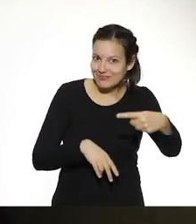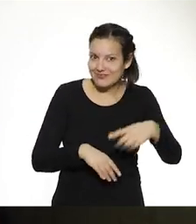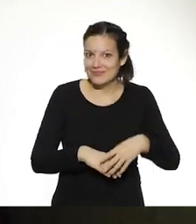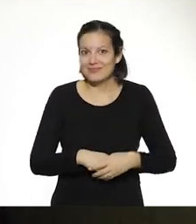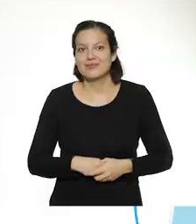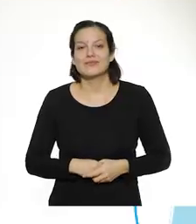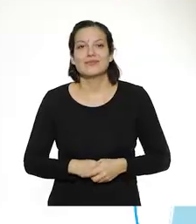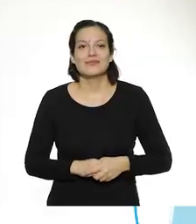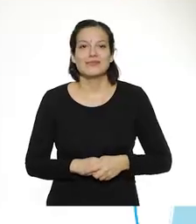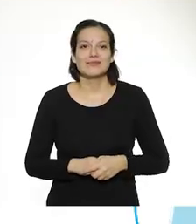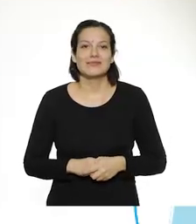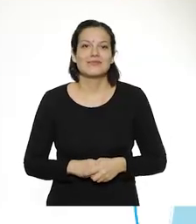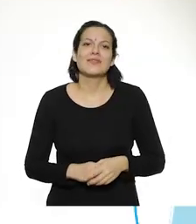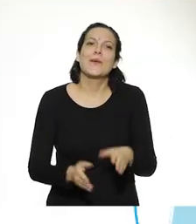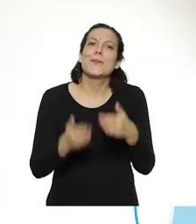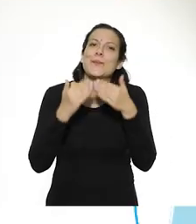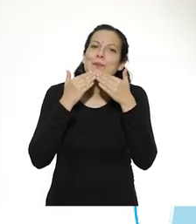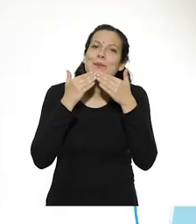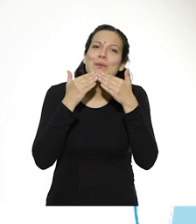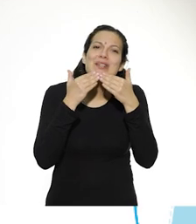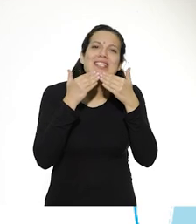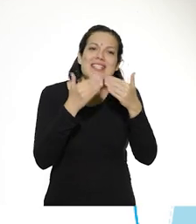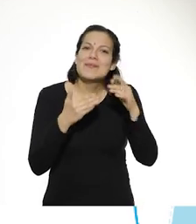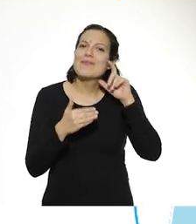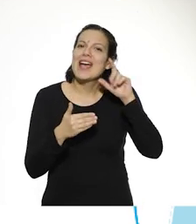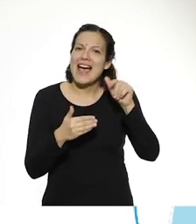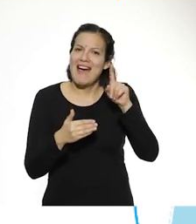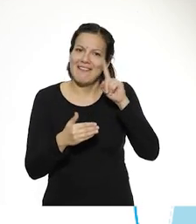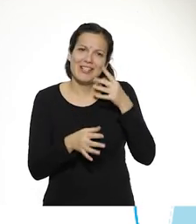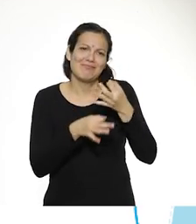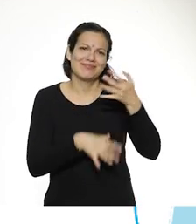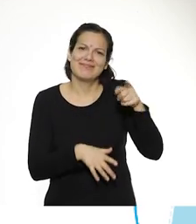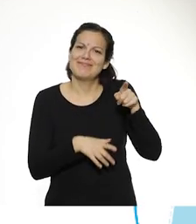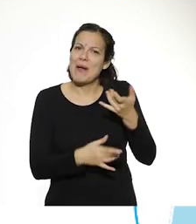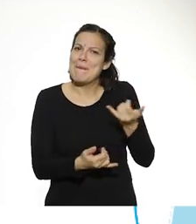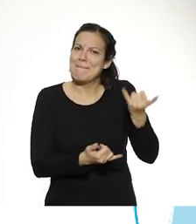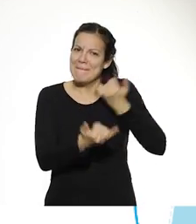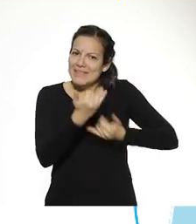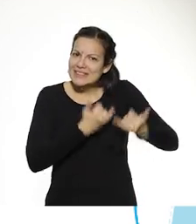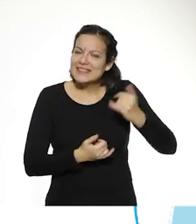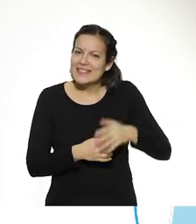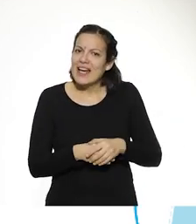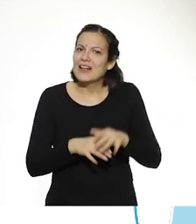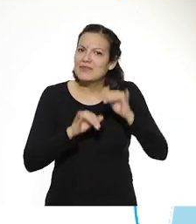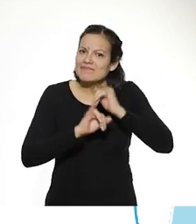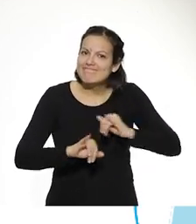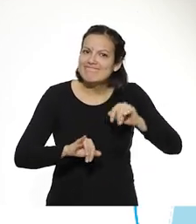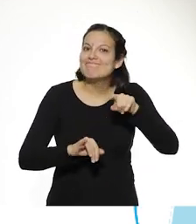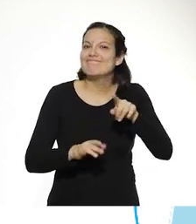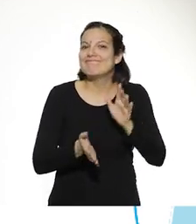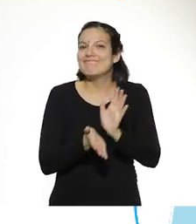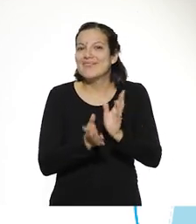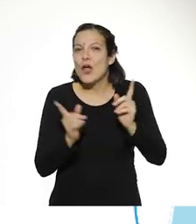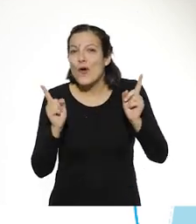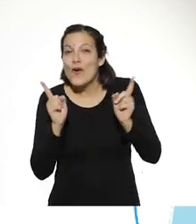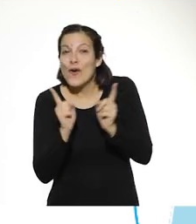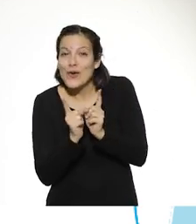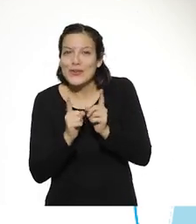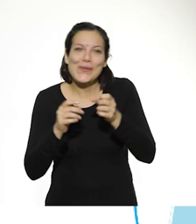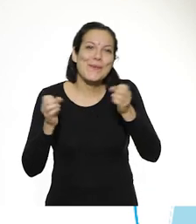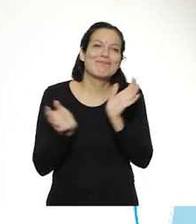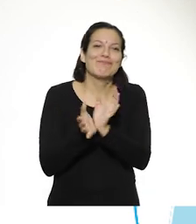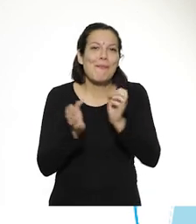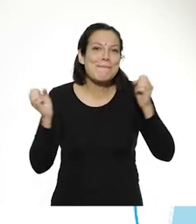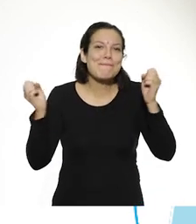semana. Muchísimas gracias Gaby, excelente ese mensaje que termina siendo una síntesis